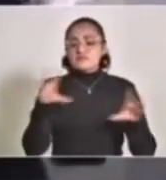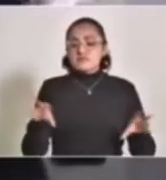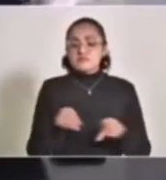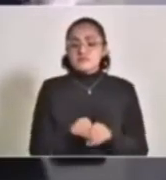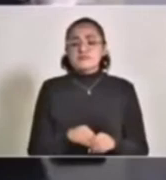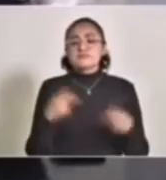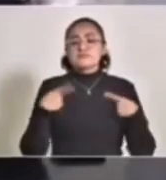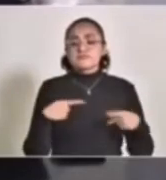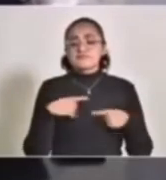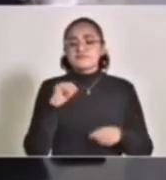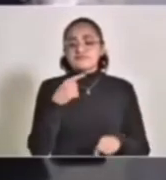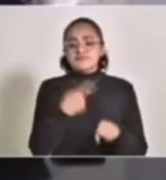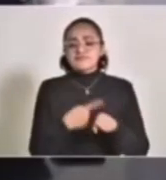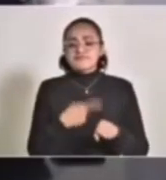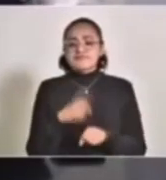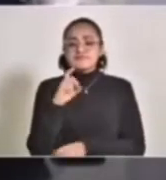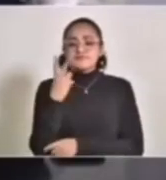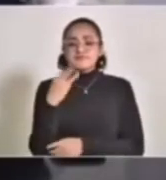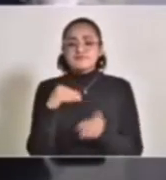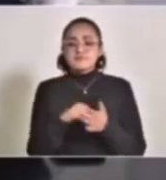acumulado de casos positivos de